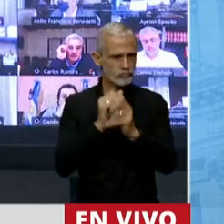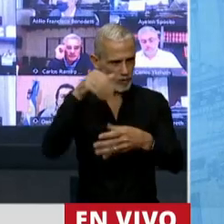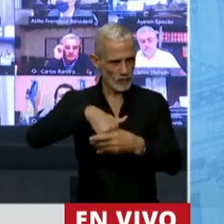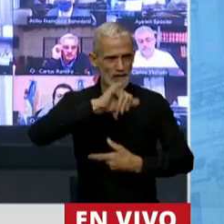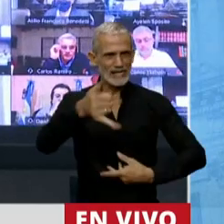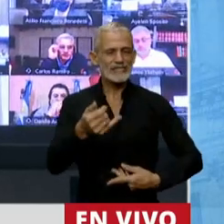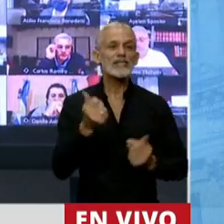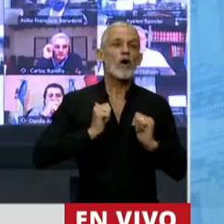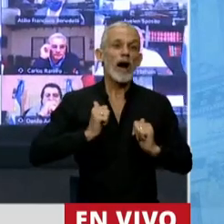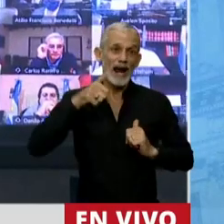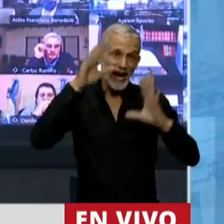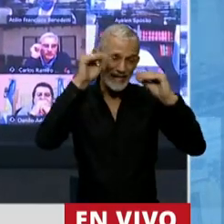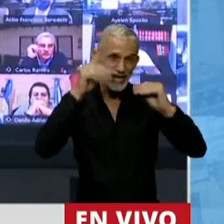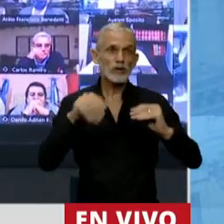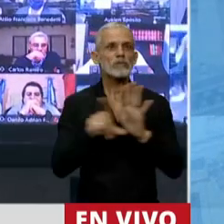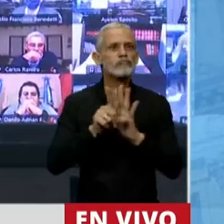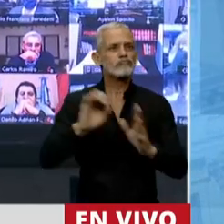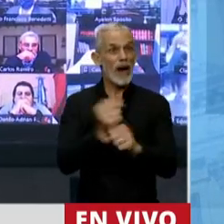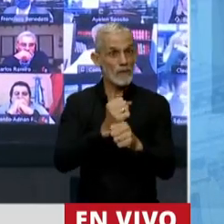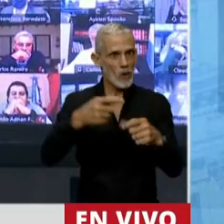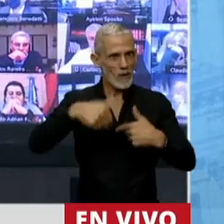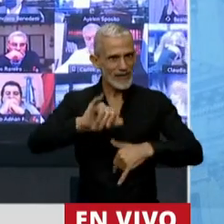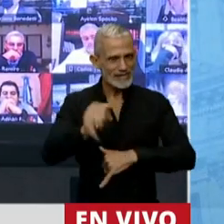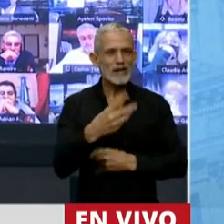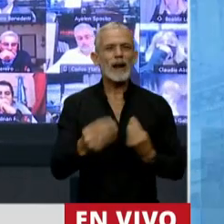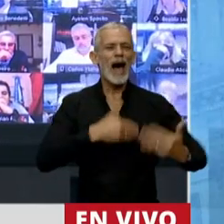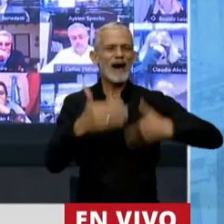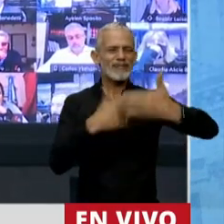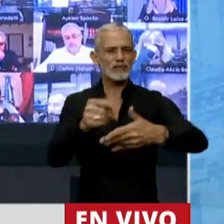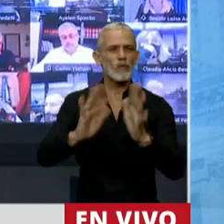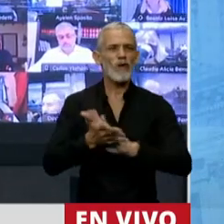y esperemos que esta noche este proyecto sea ley para que podamos avanzar en un